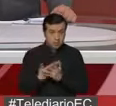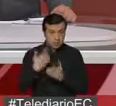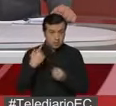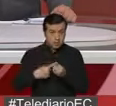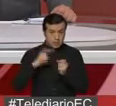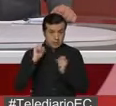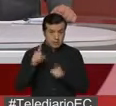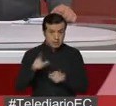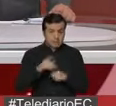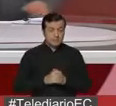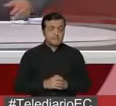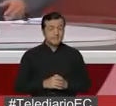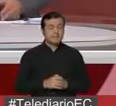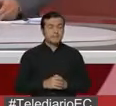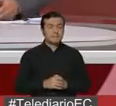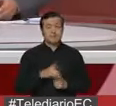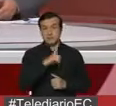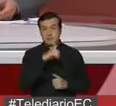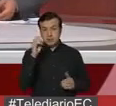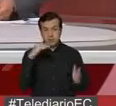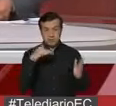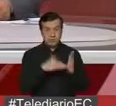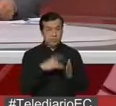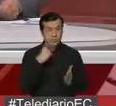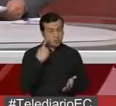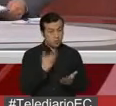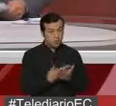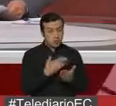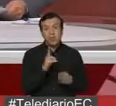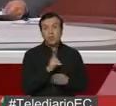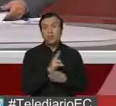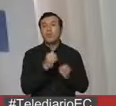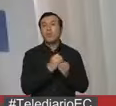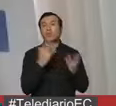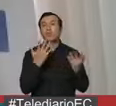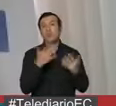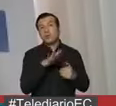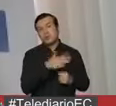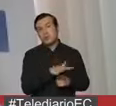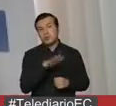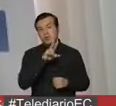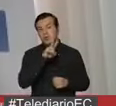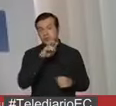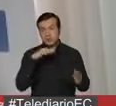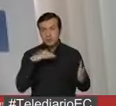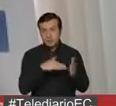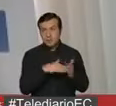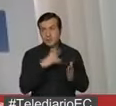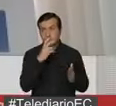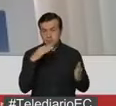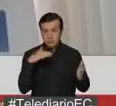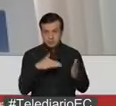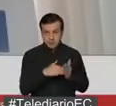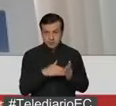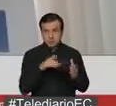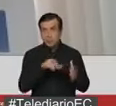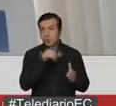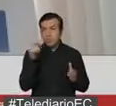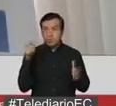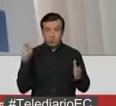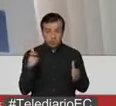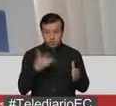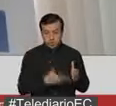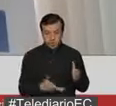Bueno, al momento de esas 100.000 pruebas han sido utilizadas ya alrededor de 12.000. El restante